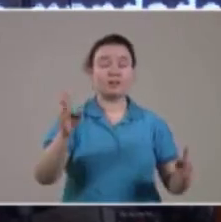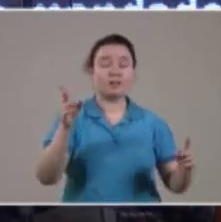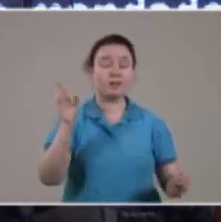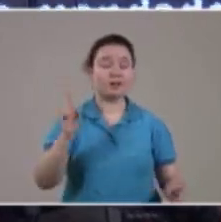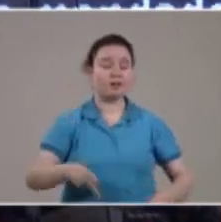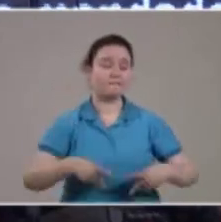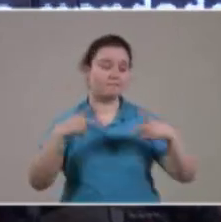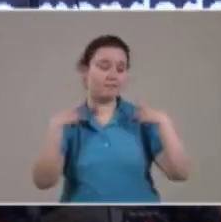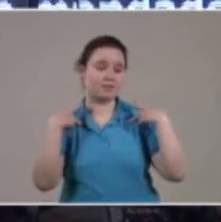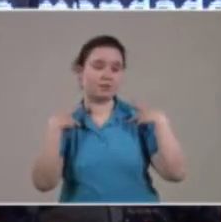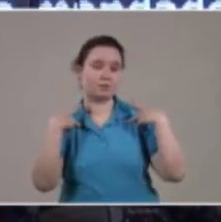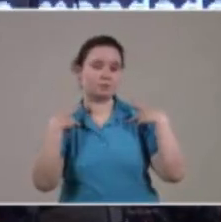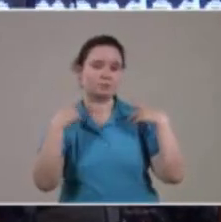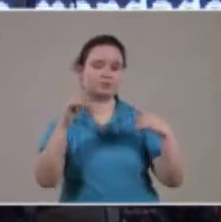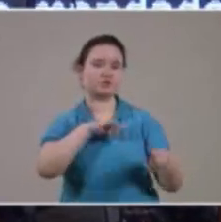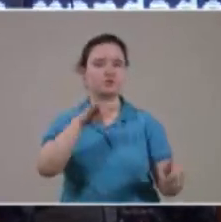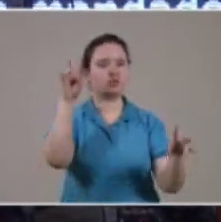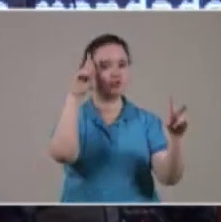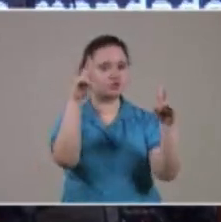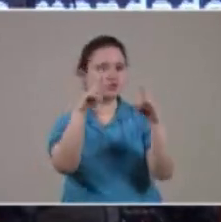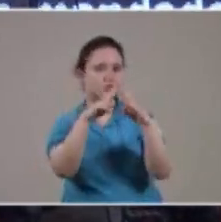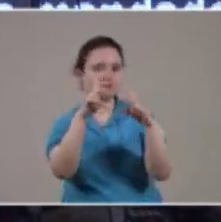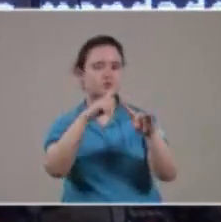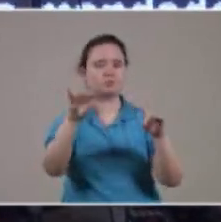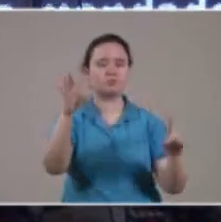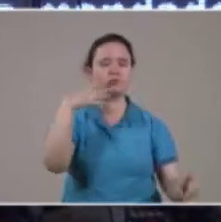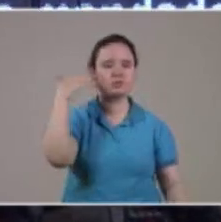aprobación, son conocidos por Dios.